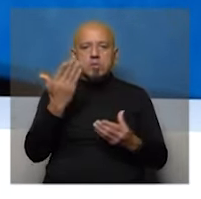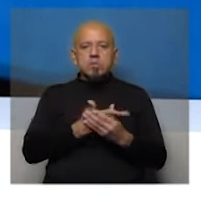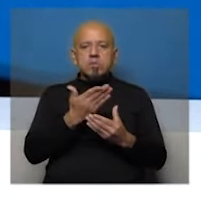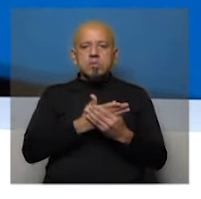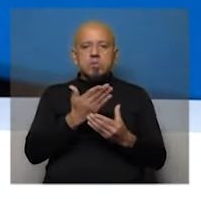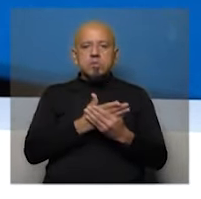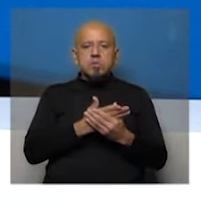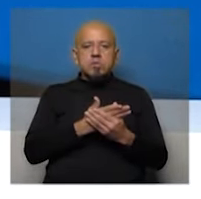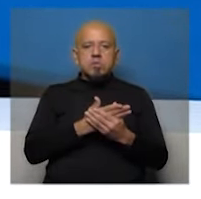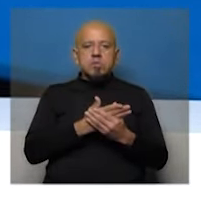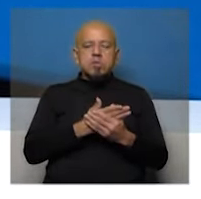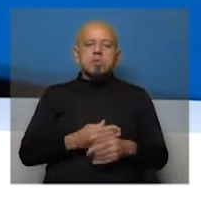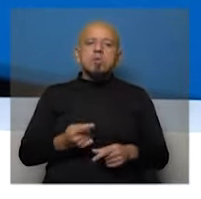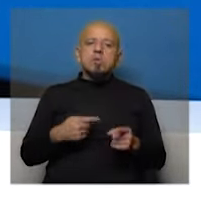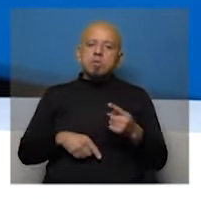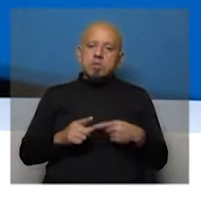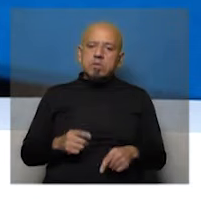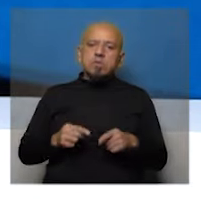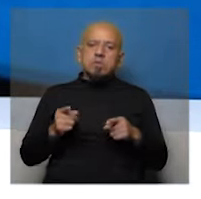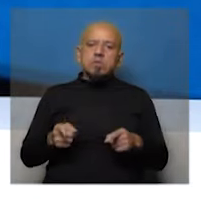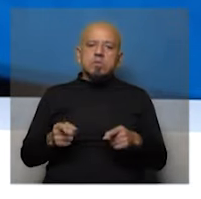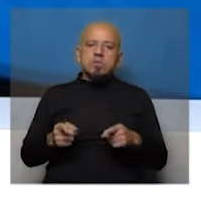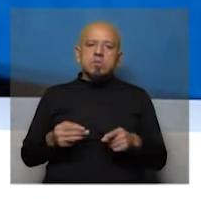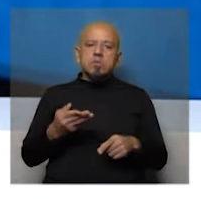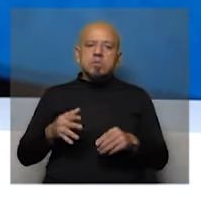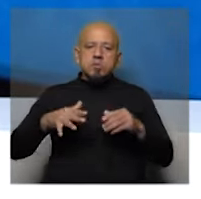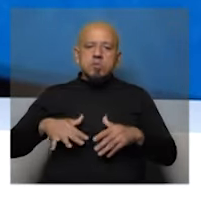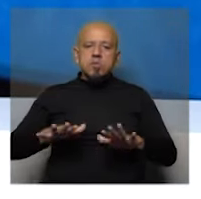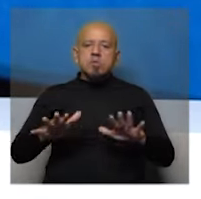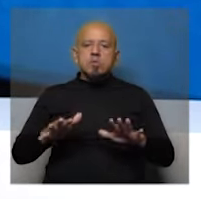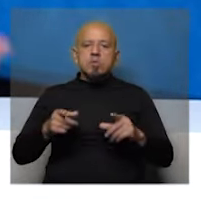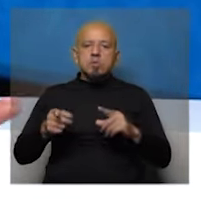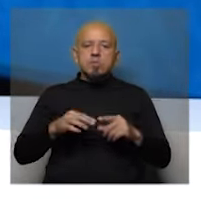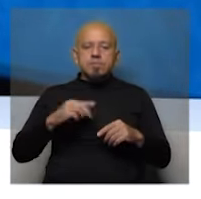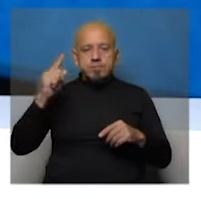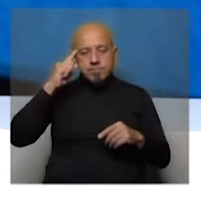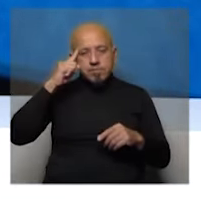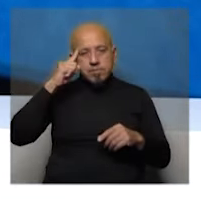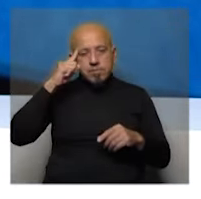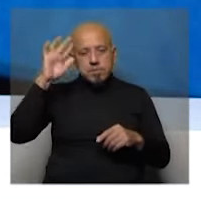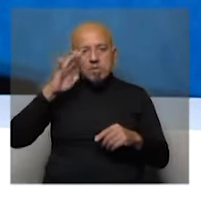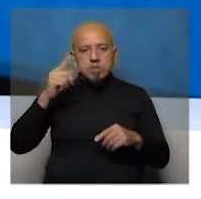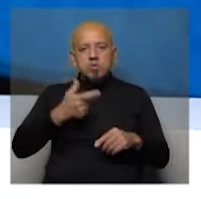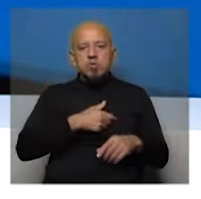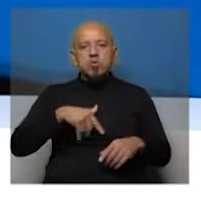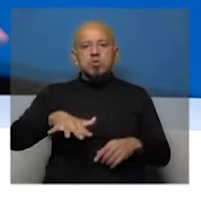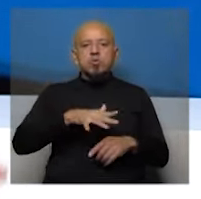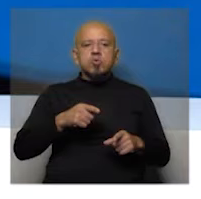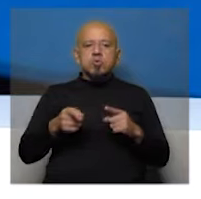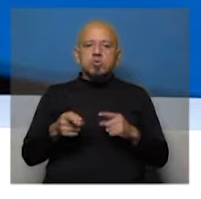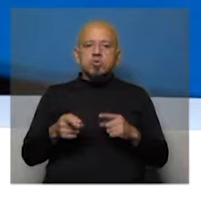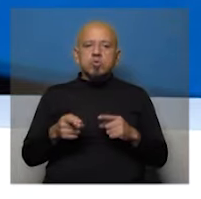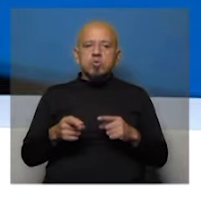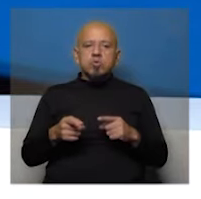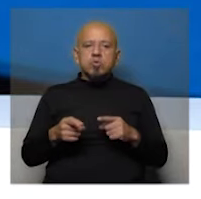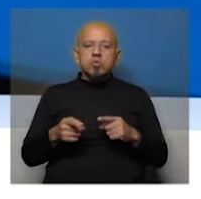alguien que nos tomaba una declaración y para esto se requiere también una preparación psicosocial y emocional para la persona que va a